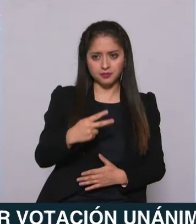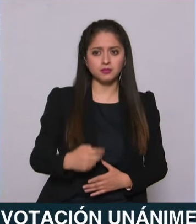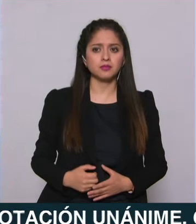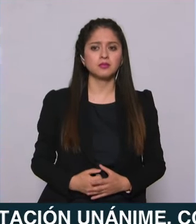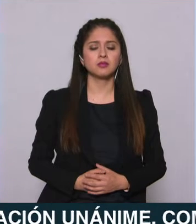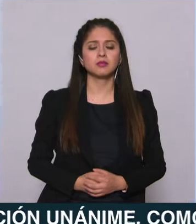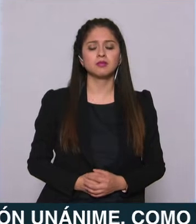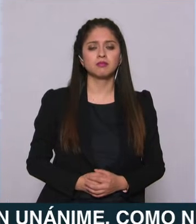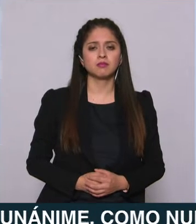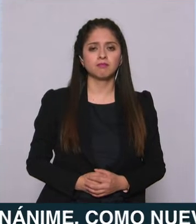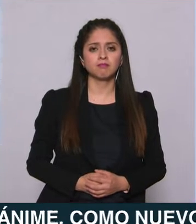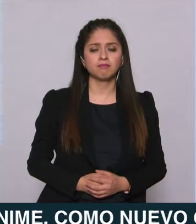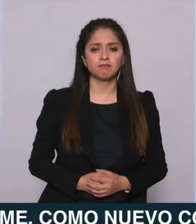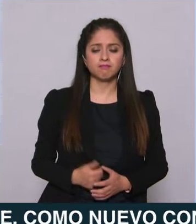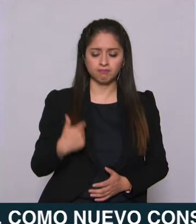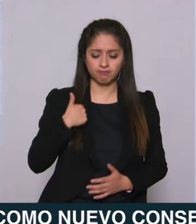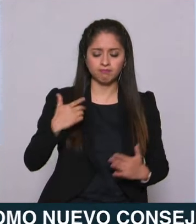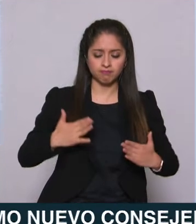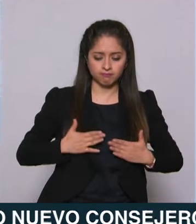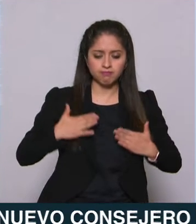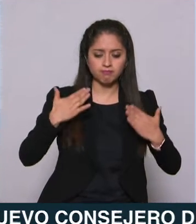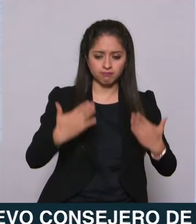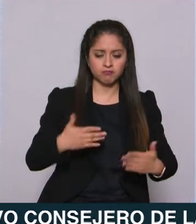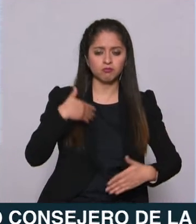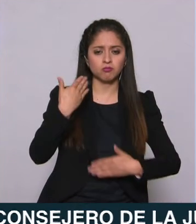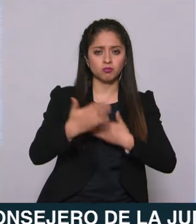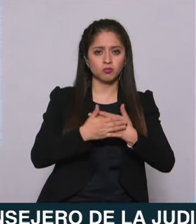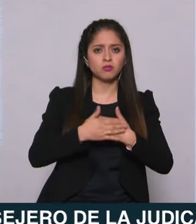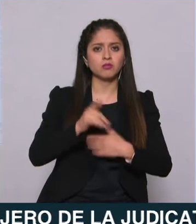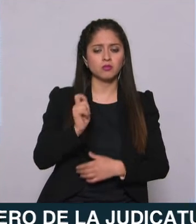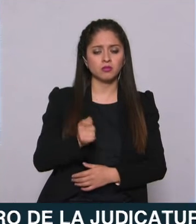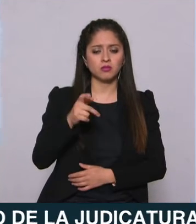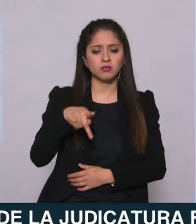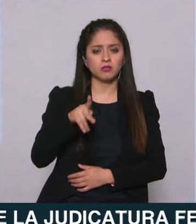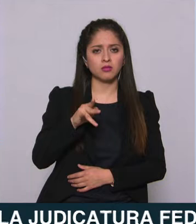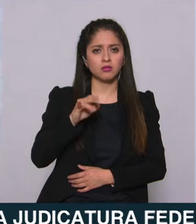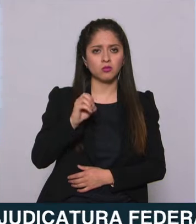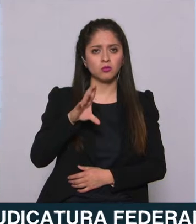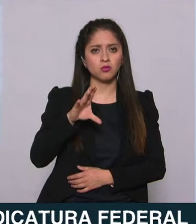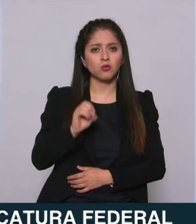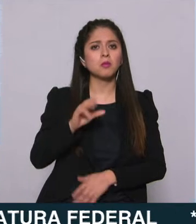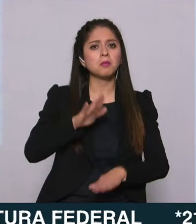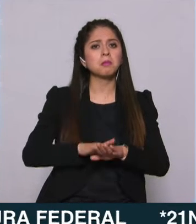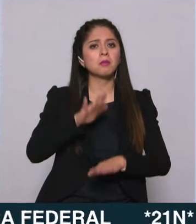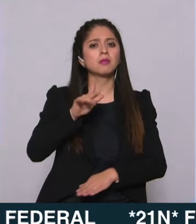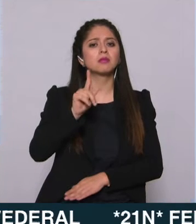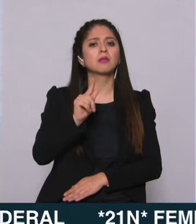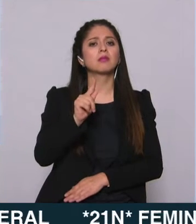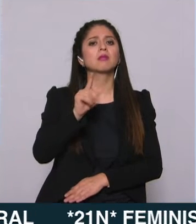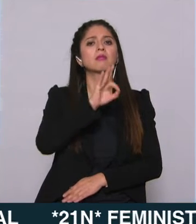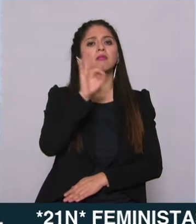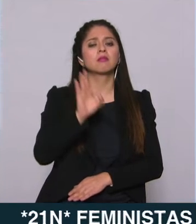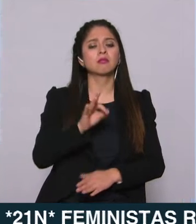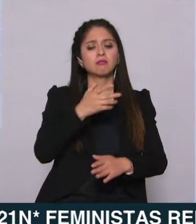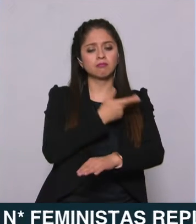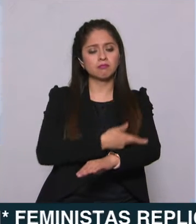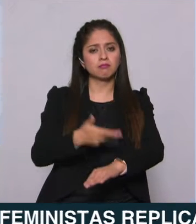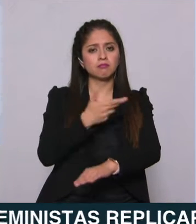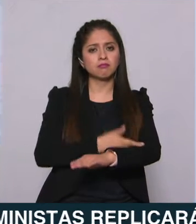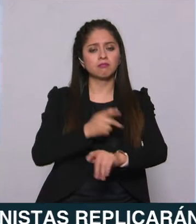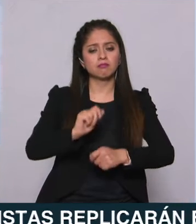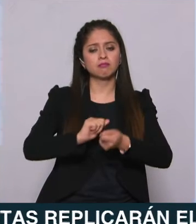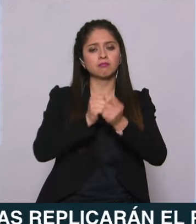Tengo la certeza que en un futuro cercano los kioscos podrán ofrecer más de 70 trámites que realizan de